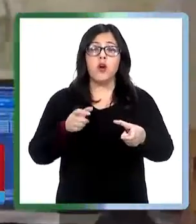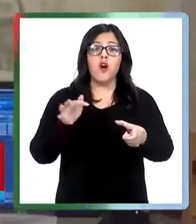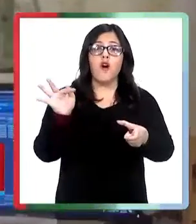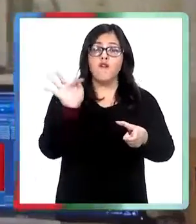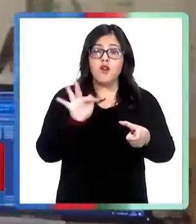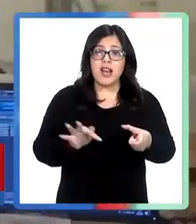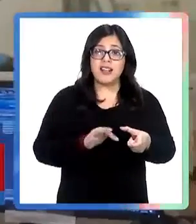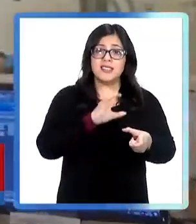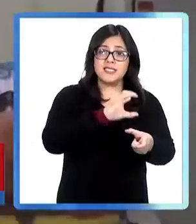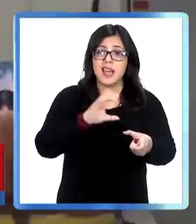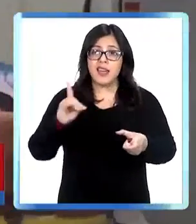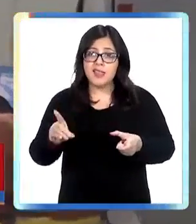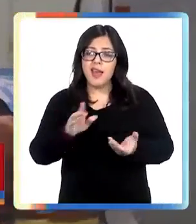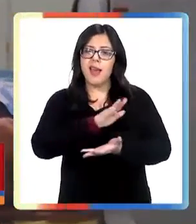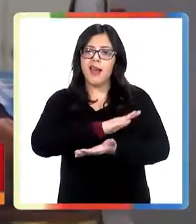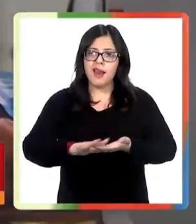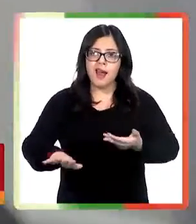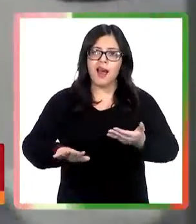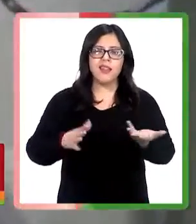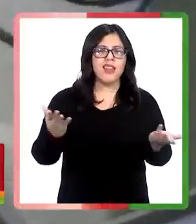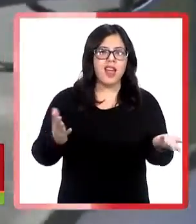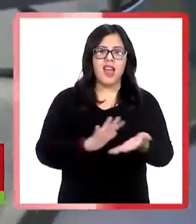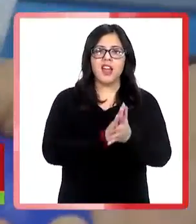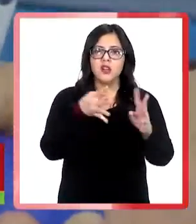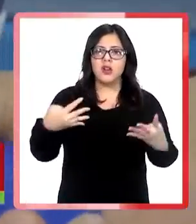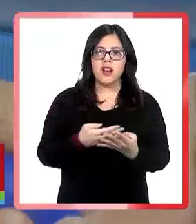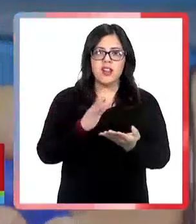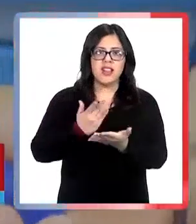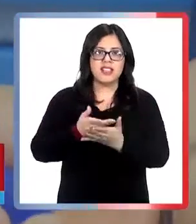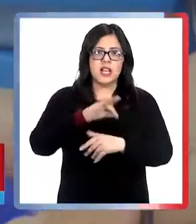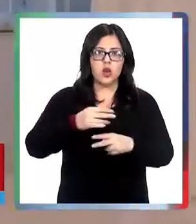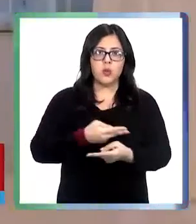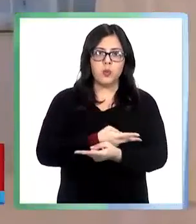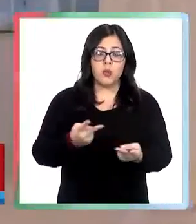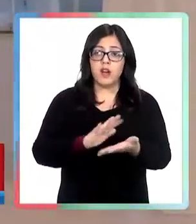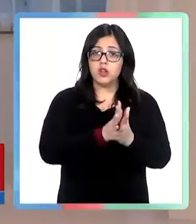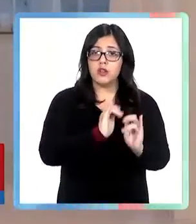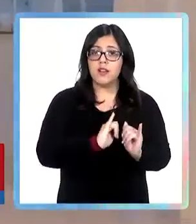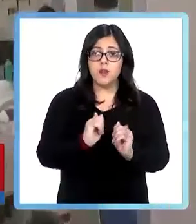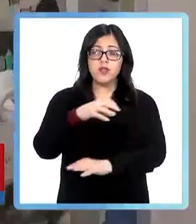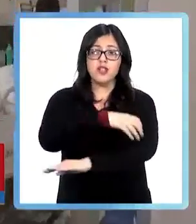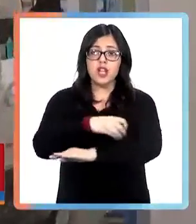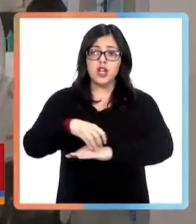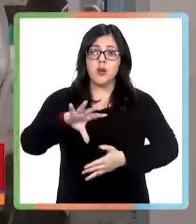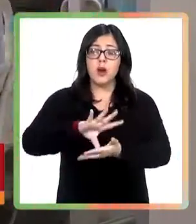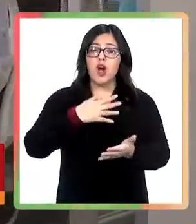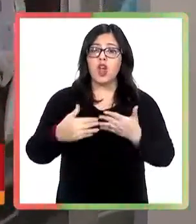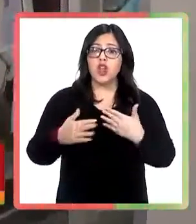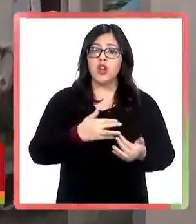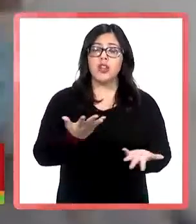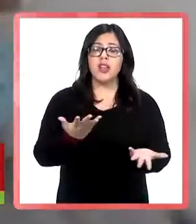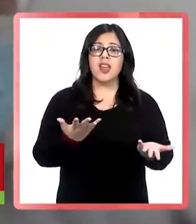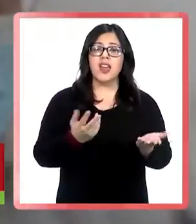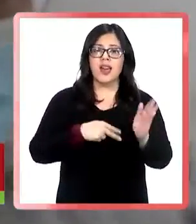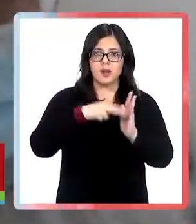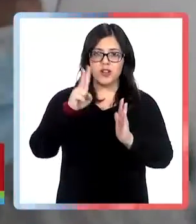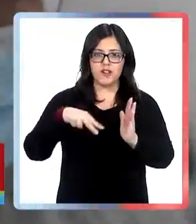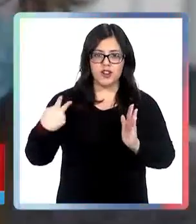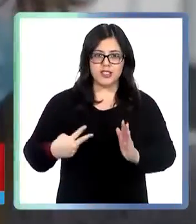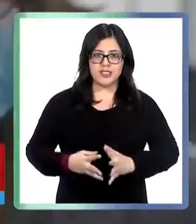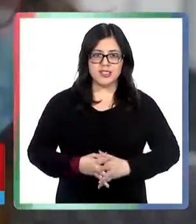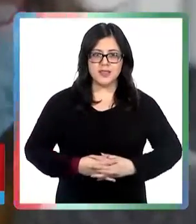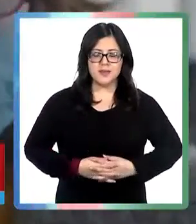FONASA C y D, tendrán gratuidad total en toda la red de salud pública. La información de las regiones del país está